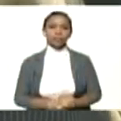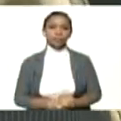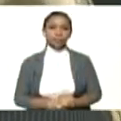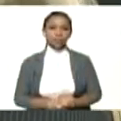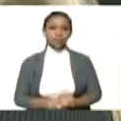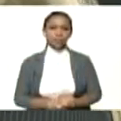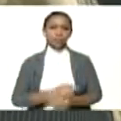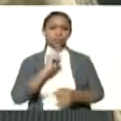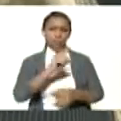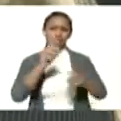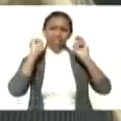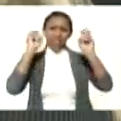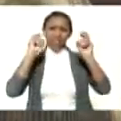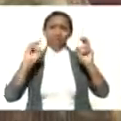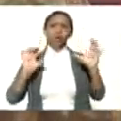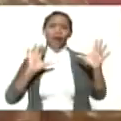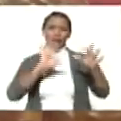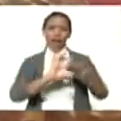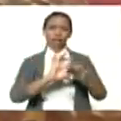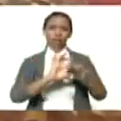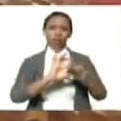Son los rasgos de una relación